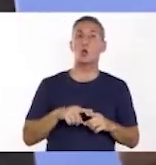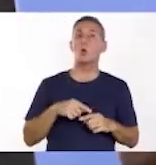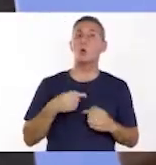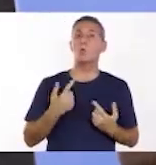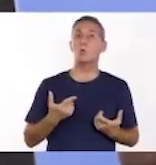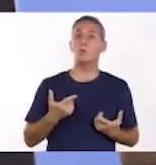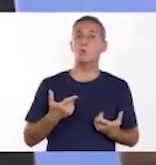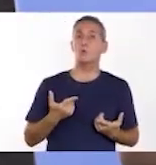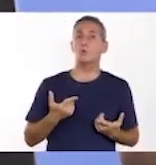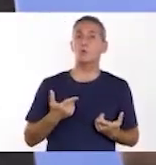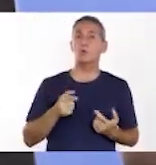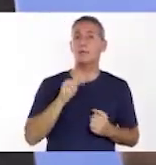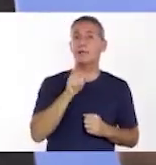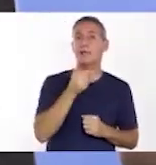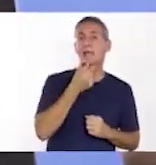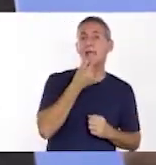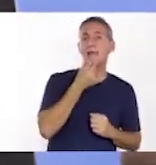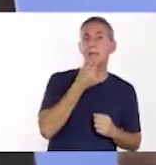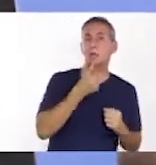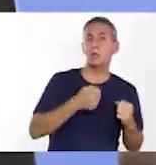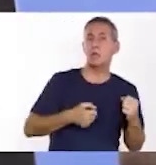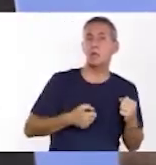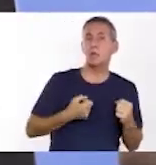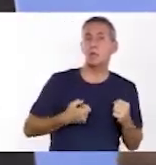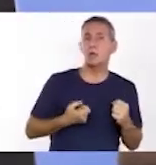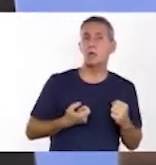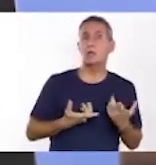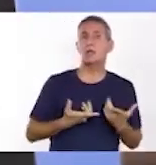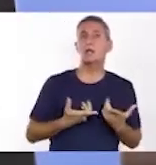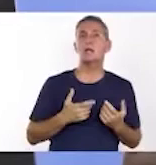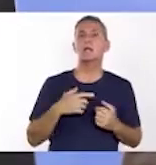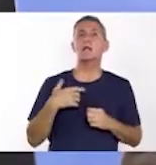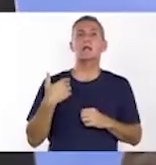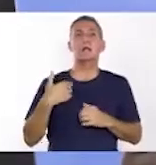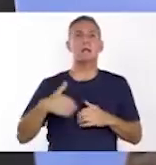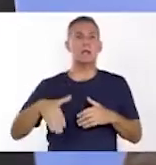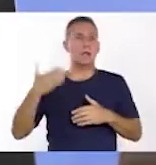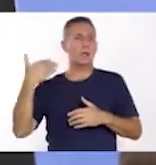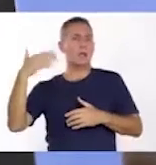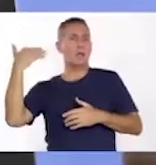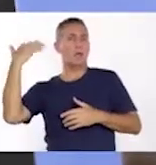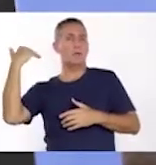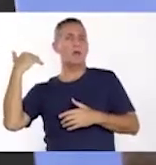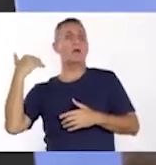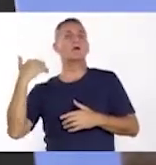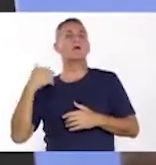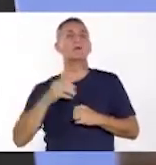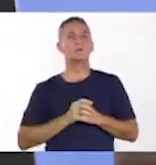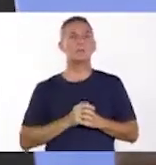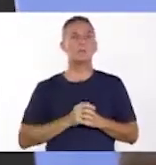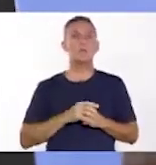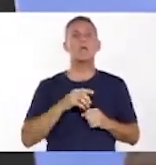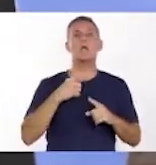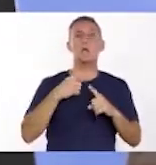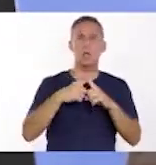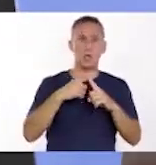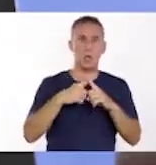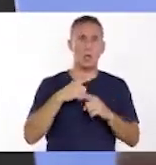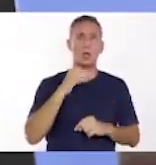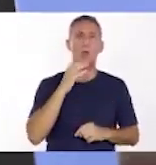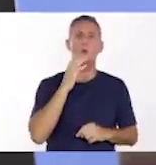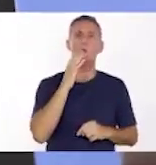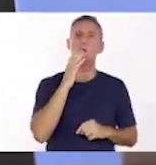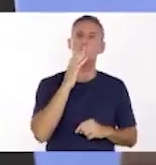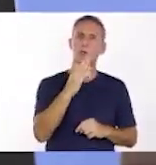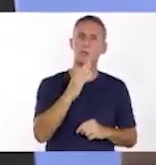porque él fue un guerrero también. Y algo de respeto en esa sociedad